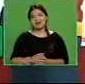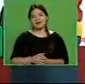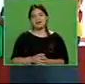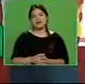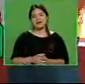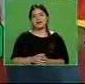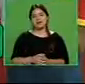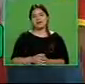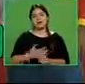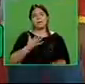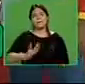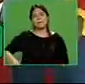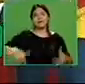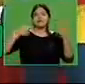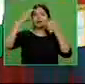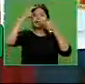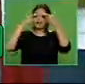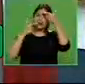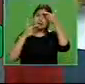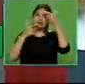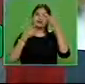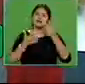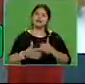Presidente Chávez Frío,